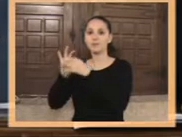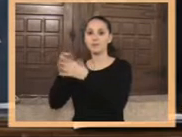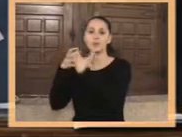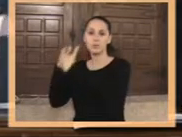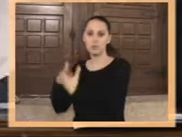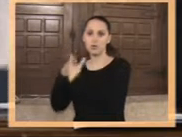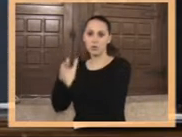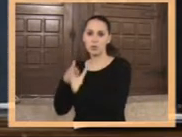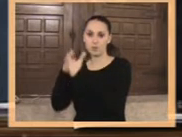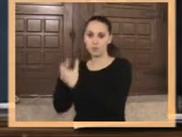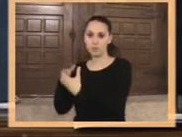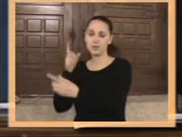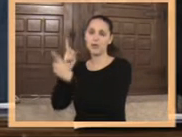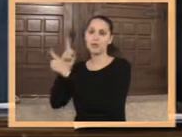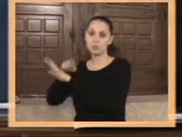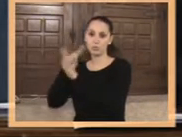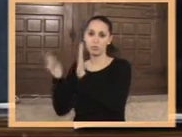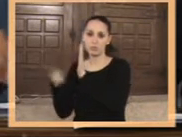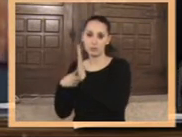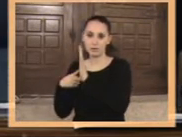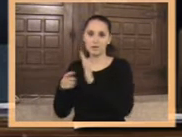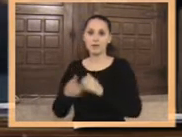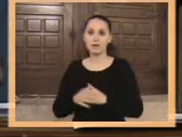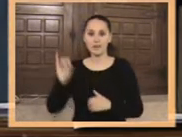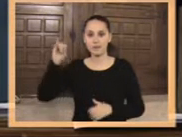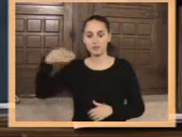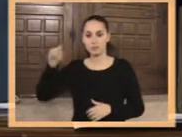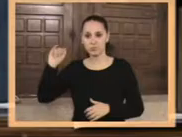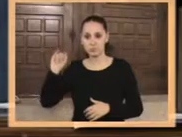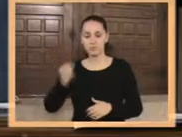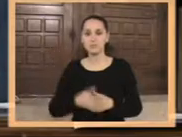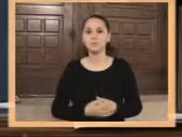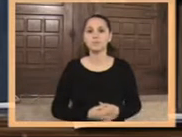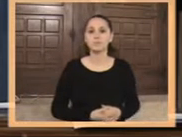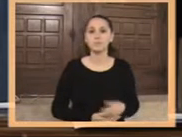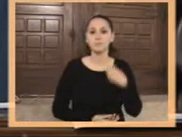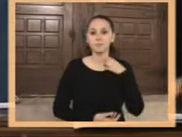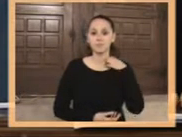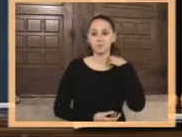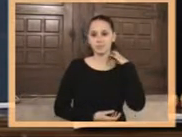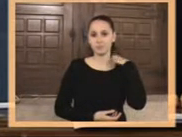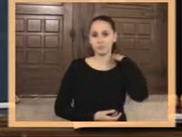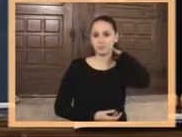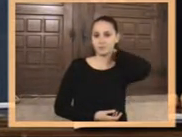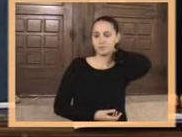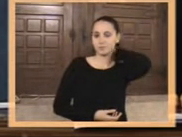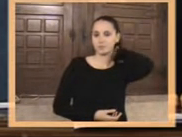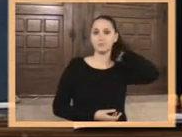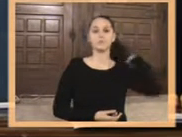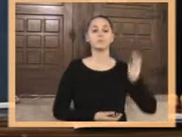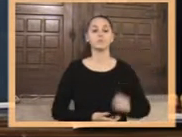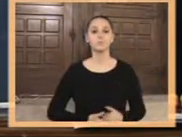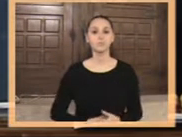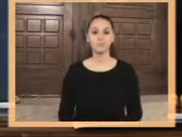de medidas tributarias, financieras, patrimoniales, que es un totum revolutum donde se tocan ahí pues toda la legislación